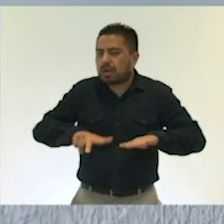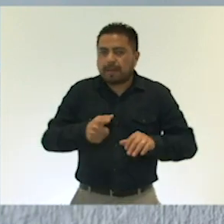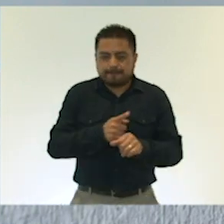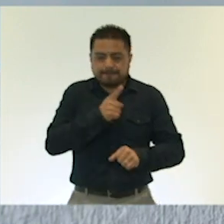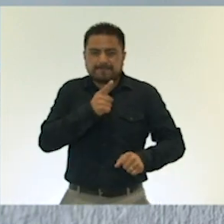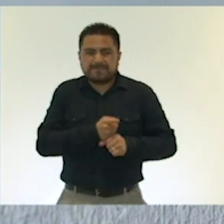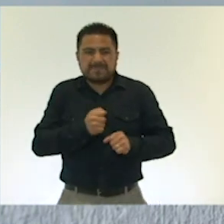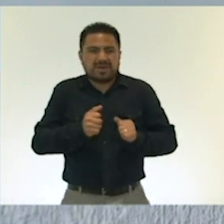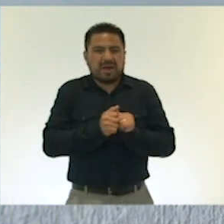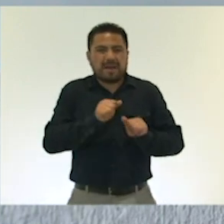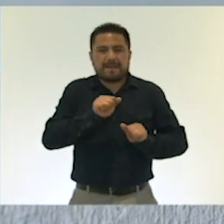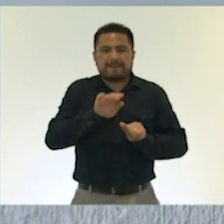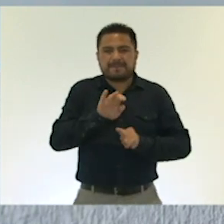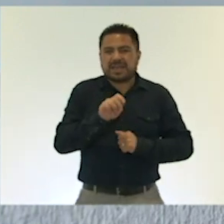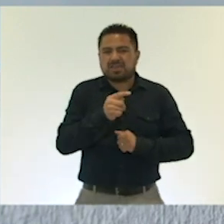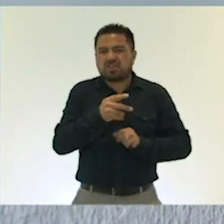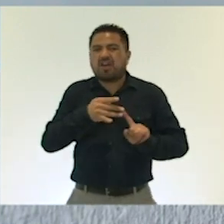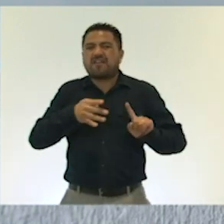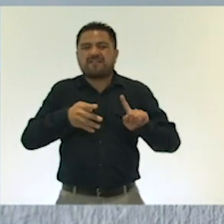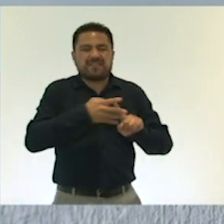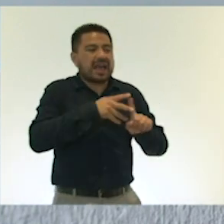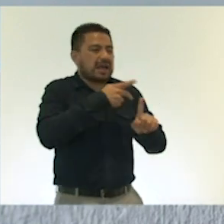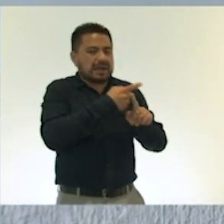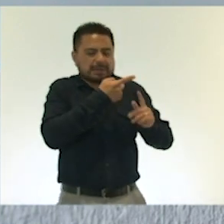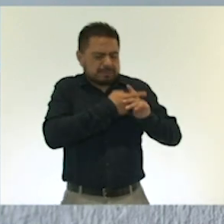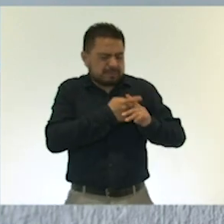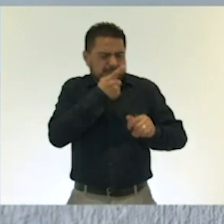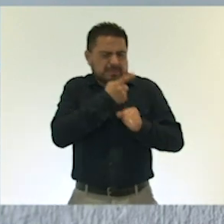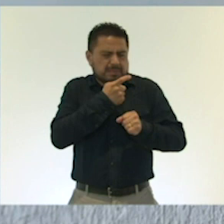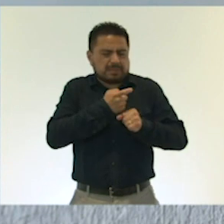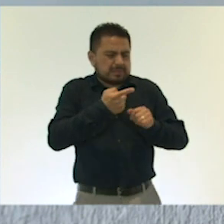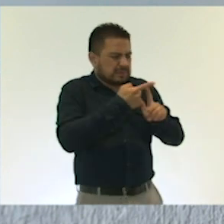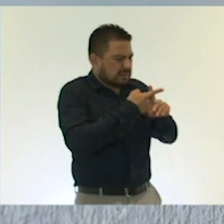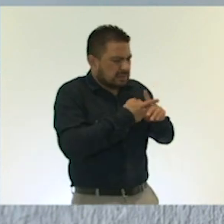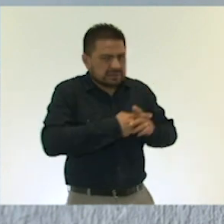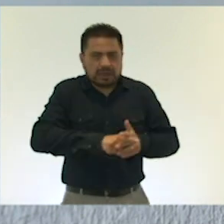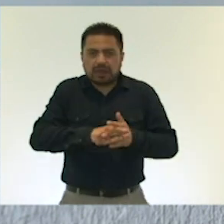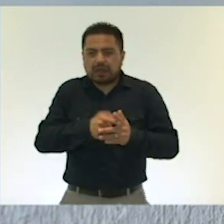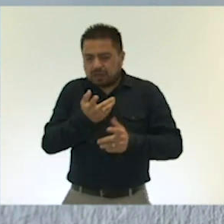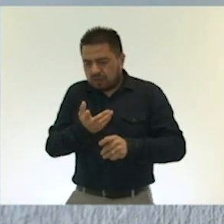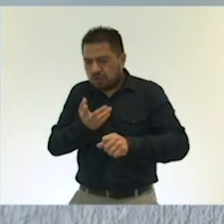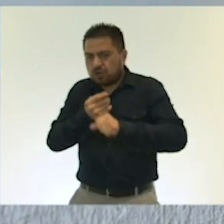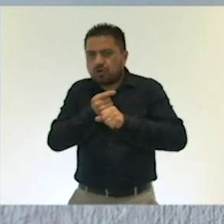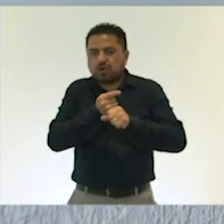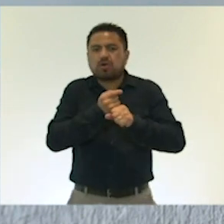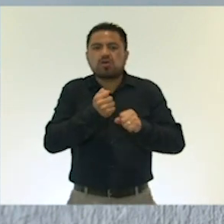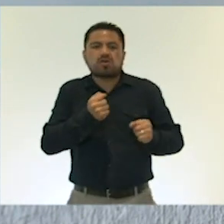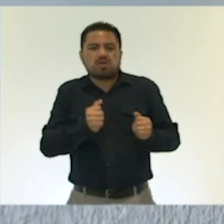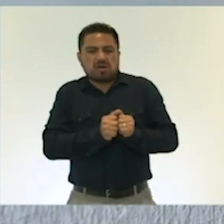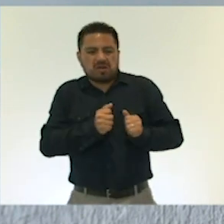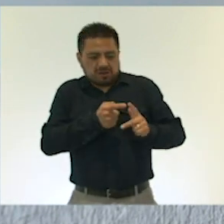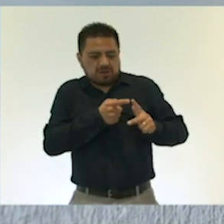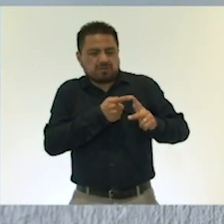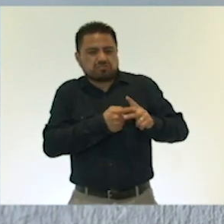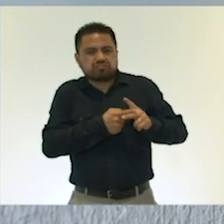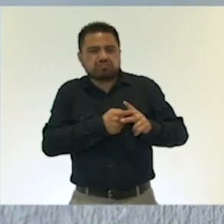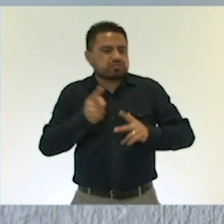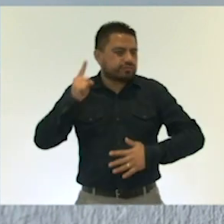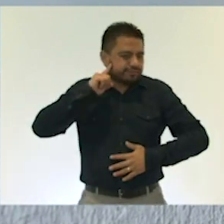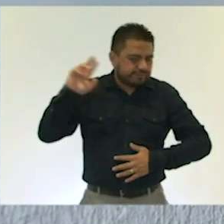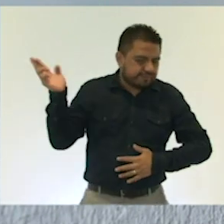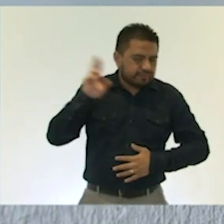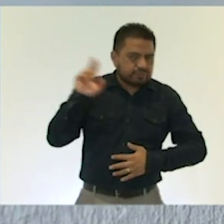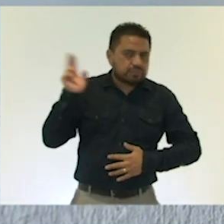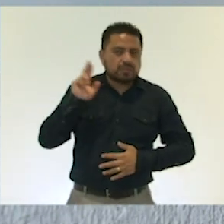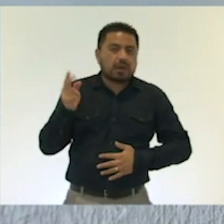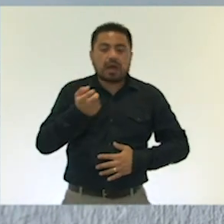de Beethoven, ya que este compositor es el primero que empieza a incluir los instrumentos de percusión en sus sinfonías. De